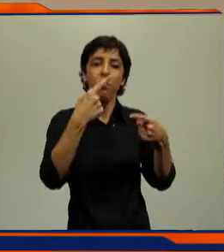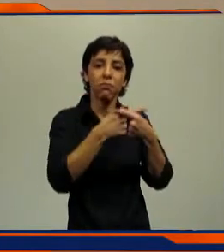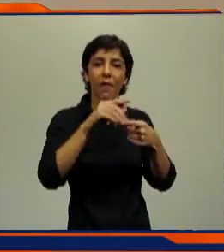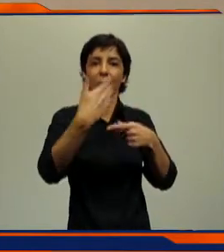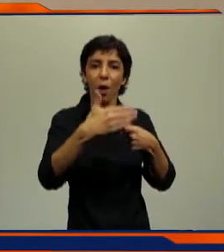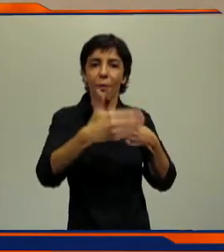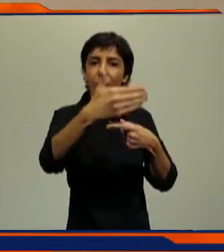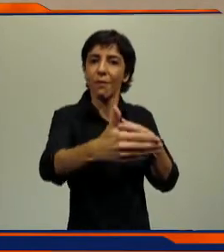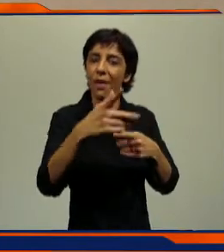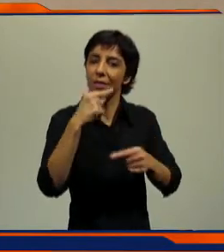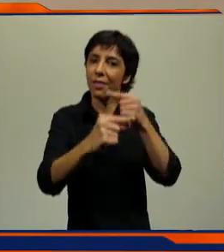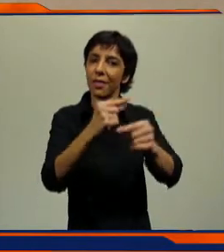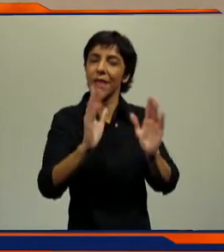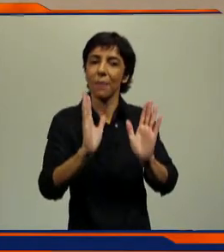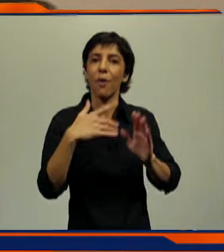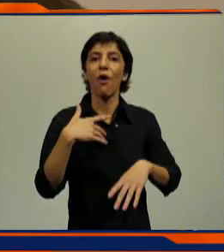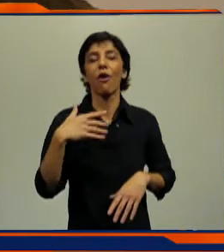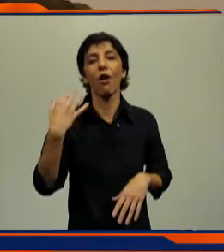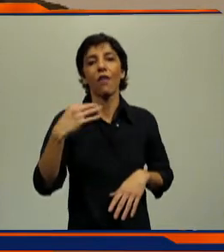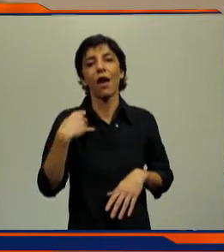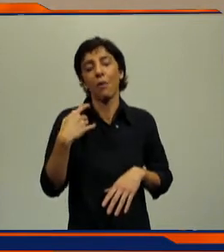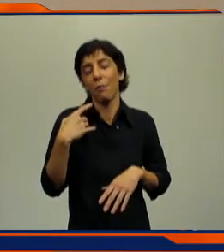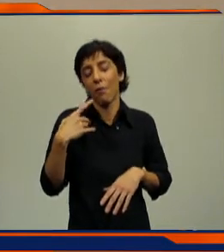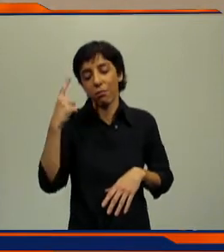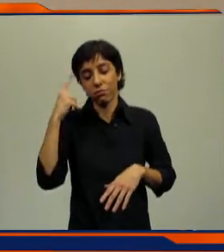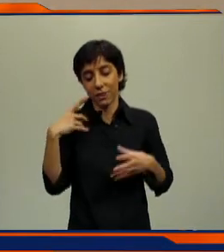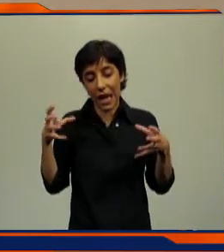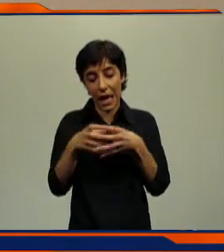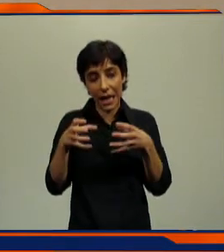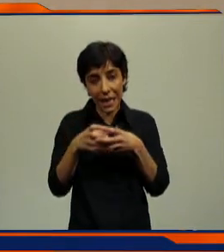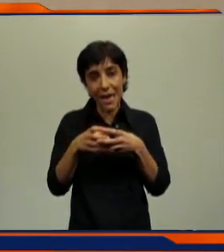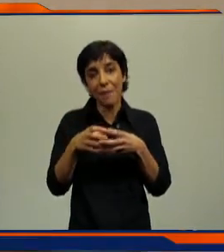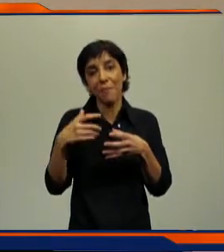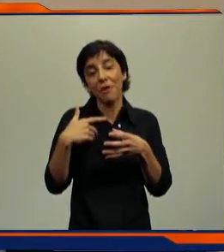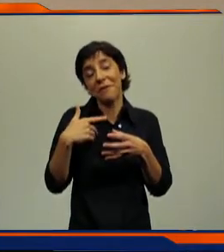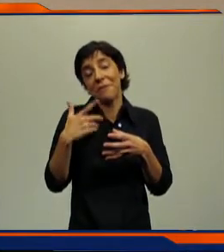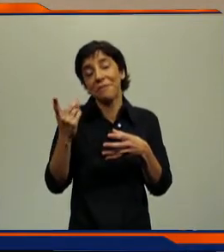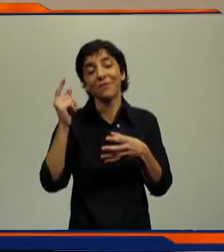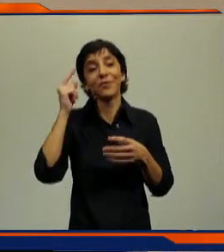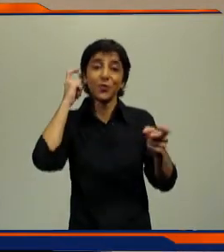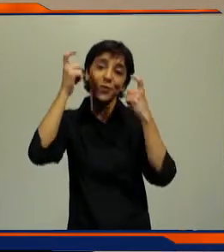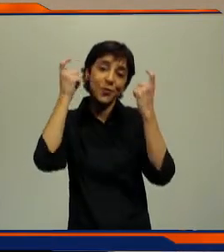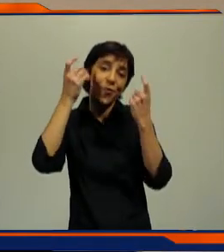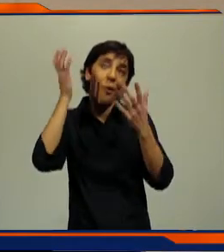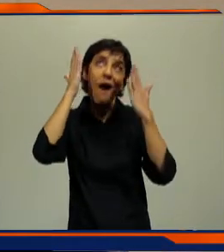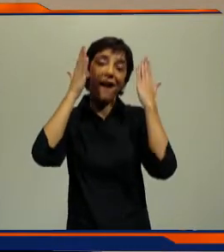primero la parte de grupo y después, bueno, soñar con meter alguna final o por lo menos